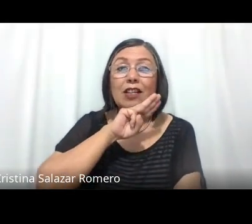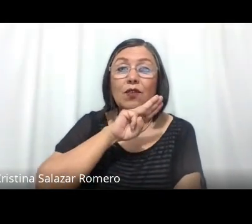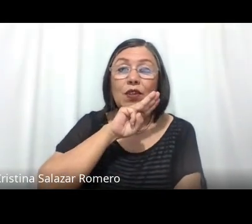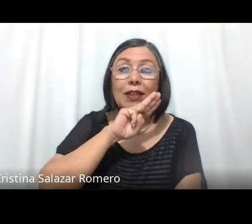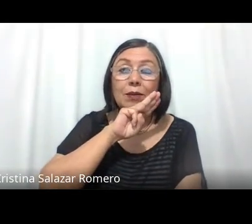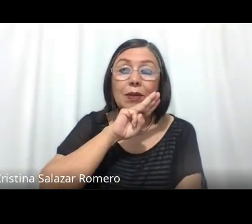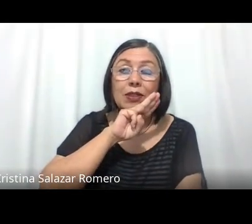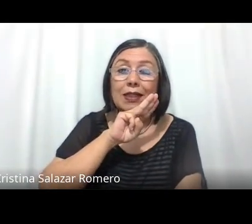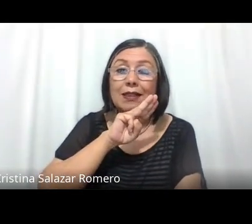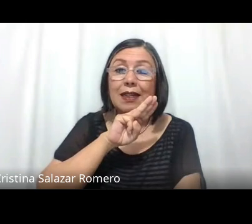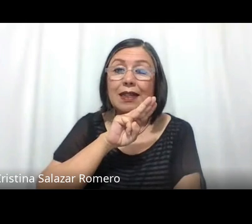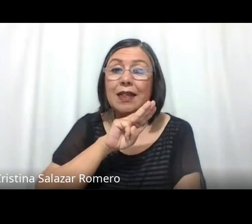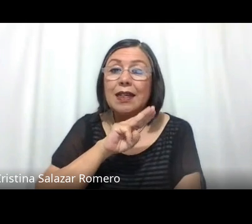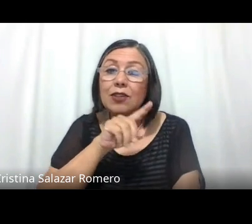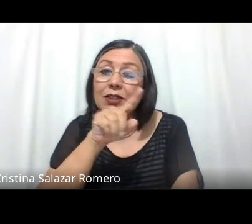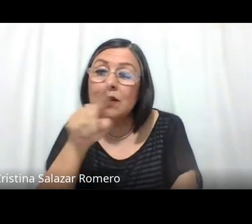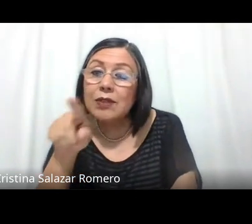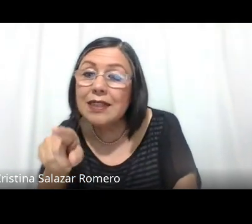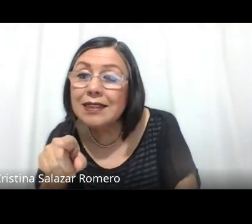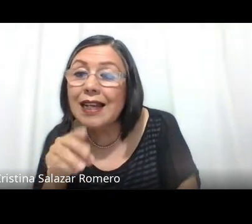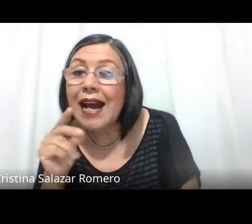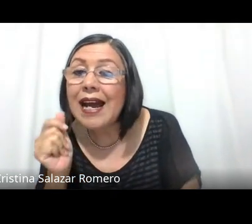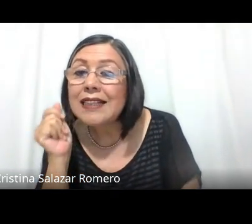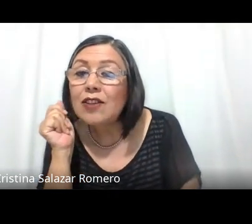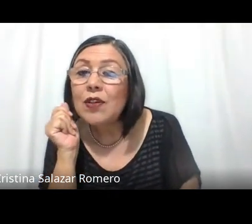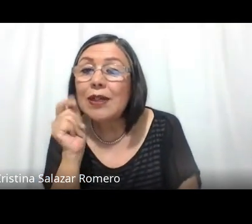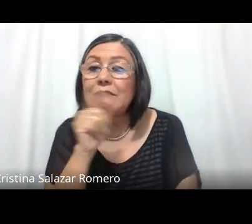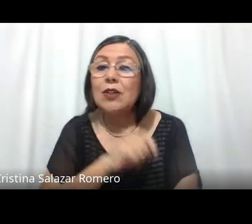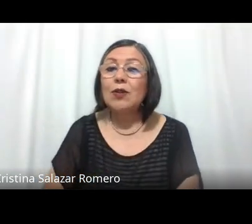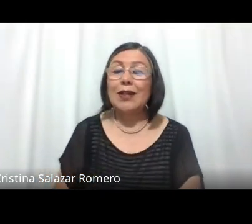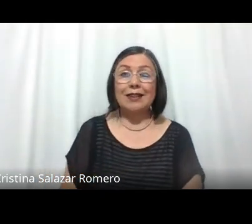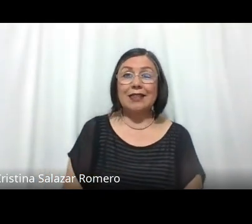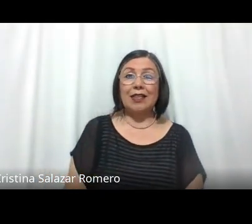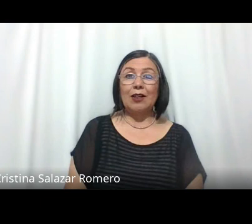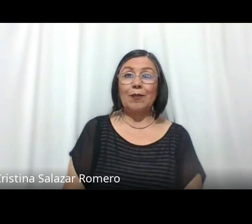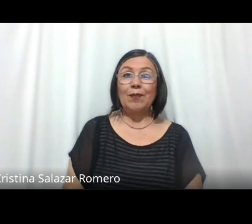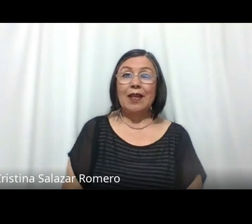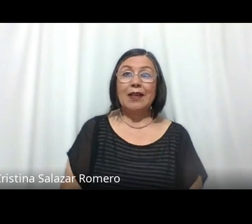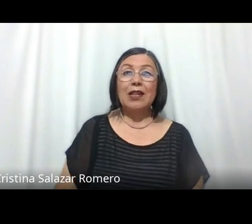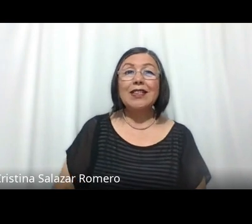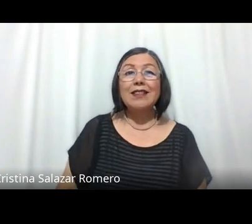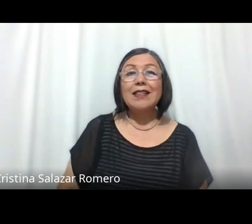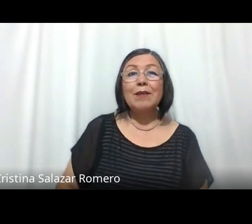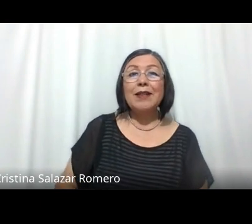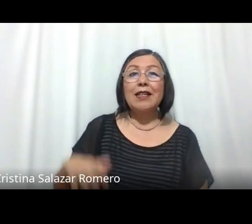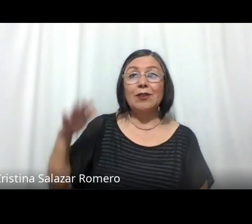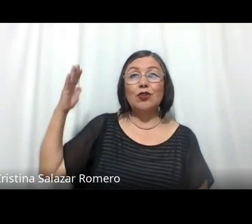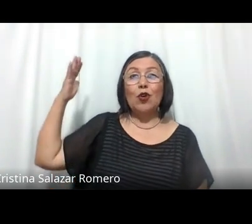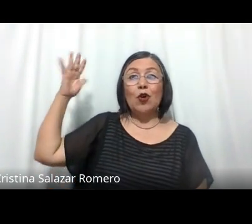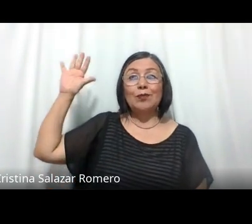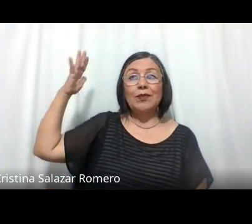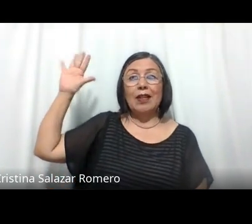¿Qué configuración vamos a utilizar? Entonces ya ustedes dicen, es la configuración 45. ¿Qué otra seña